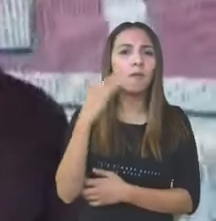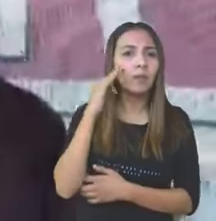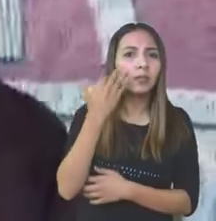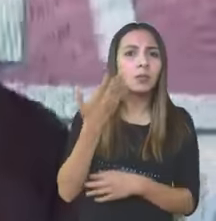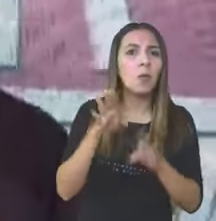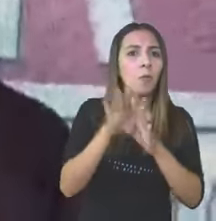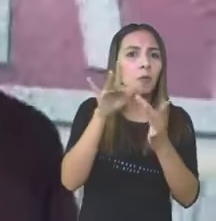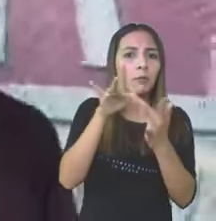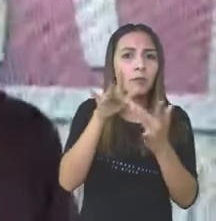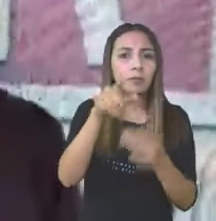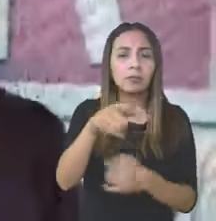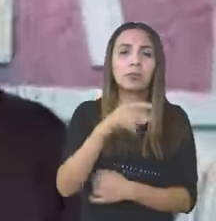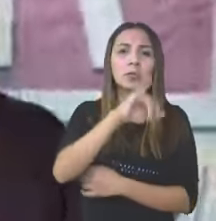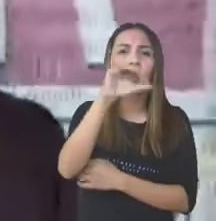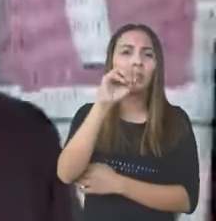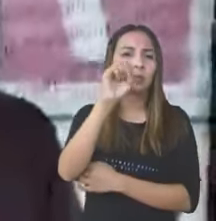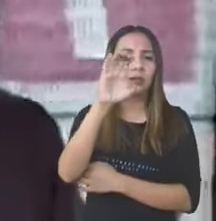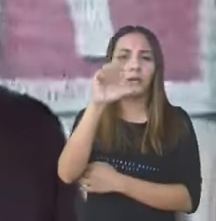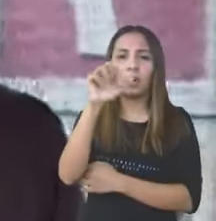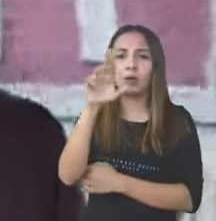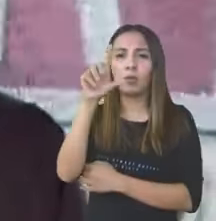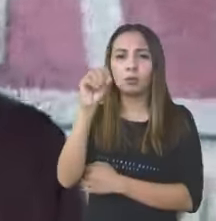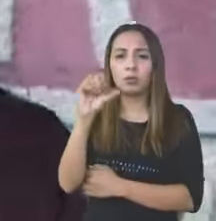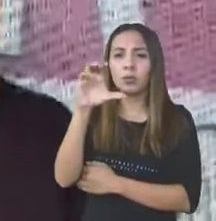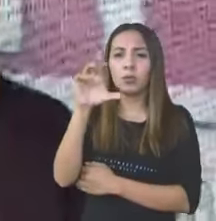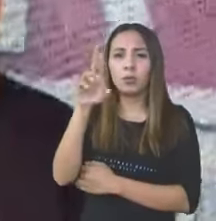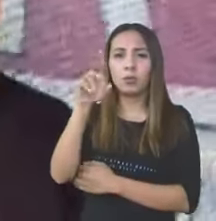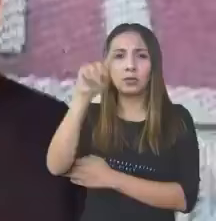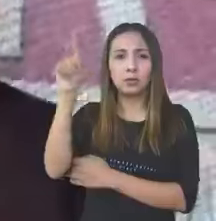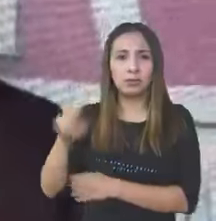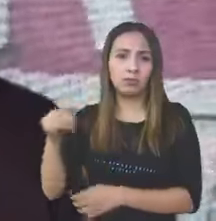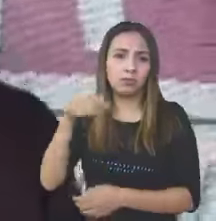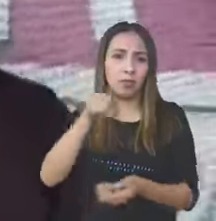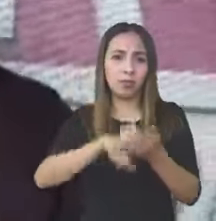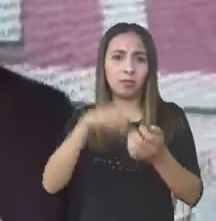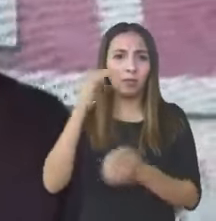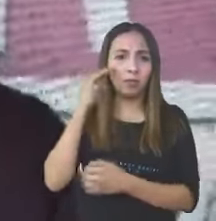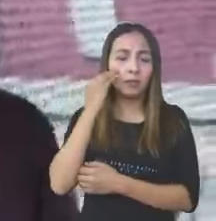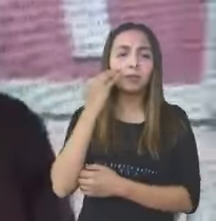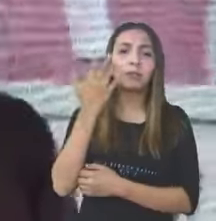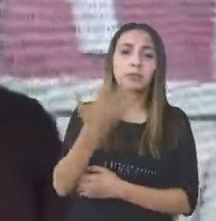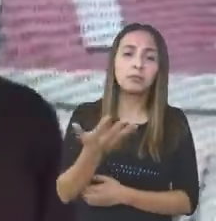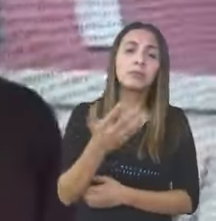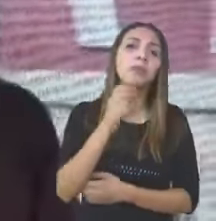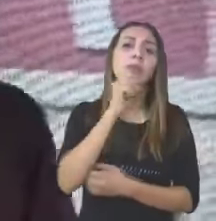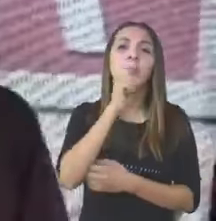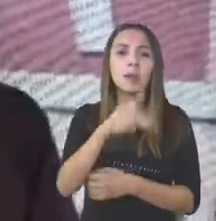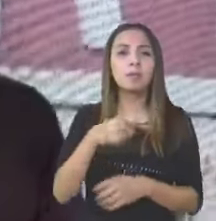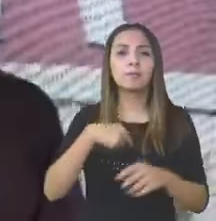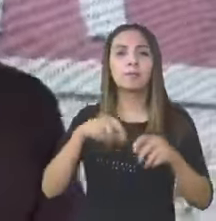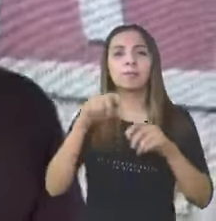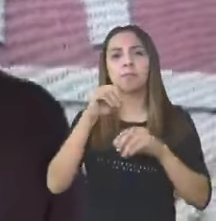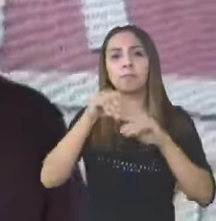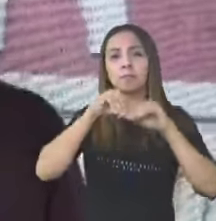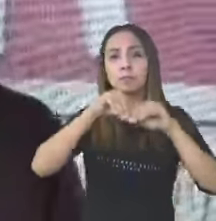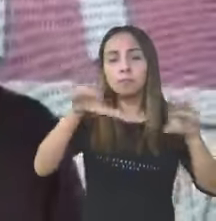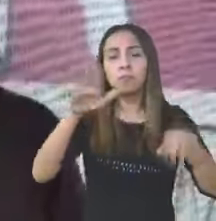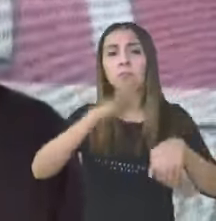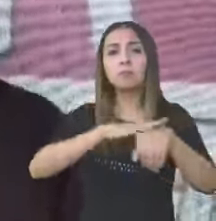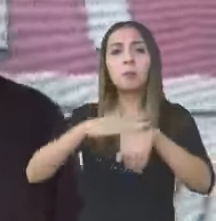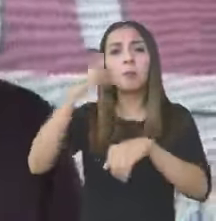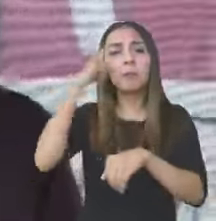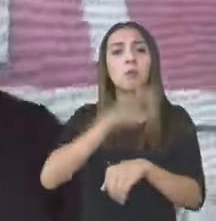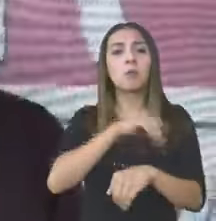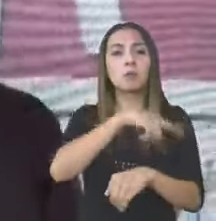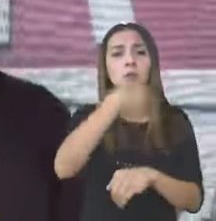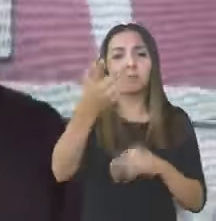de contacto? José Carlos Cruz está en el Facebook. Muy bien. José Carlos Cruz, igual aquí en la publicación él va a comentar para que puedan localizarlo vía